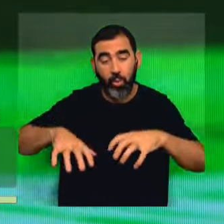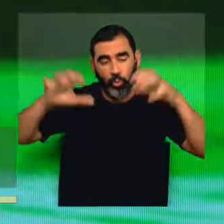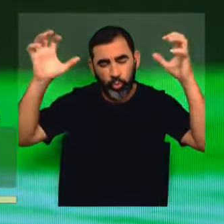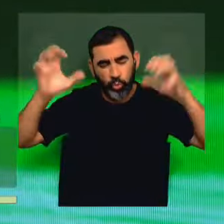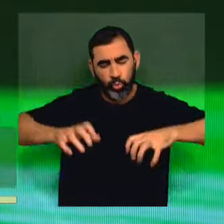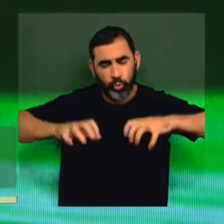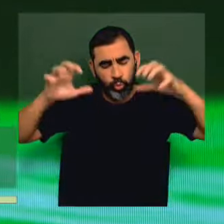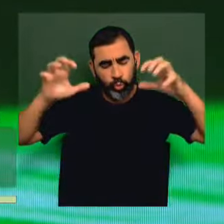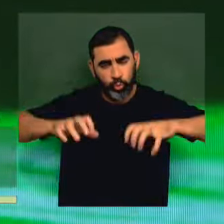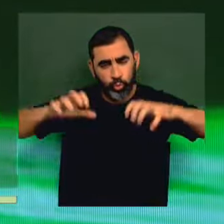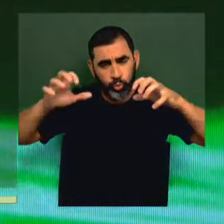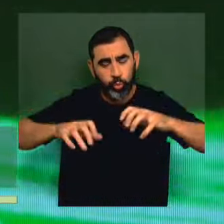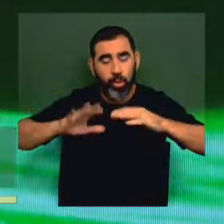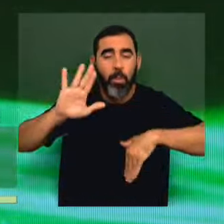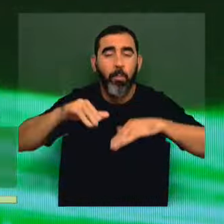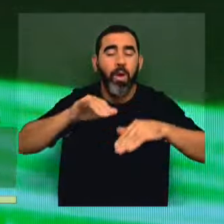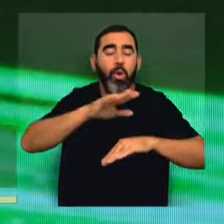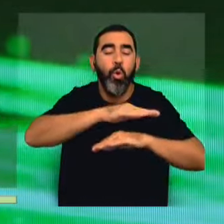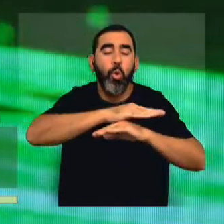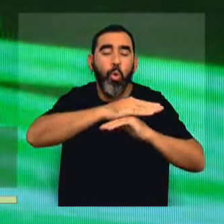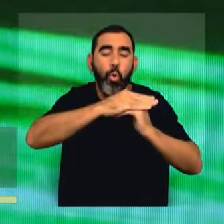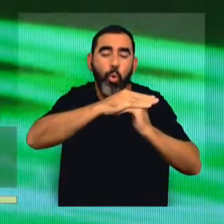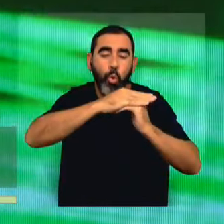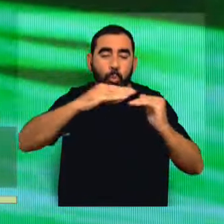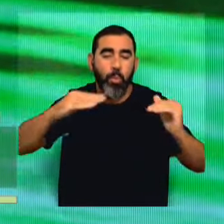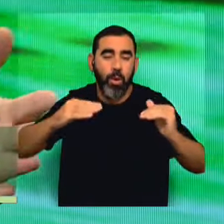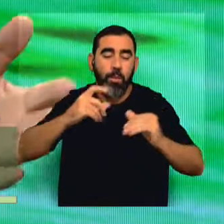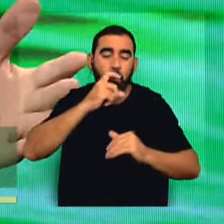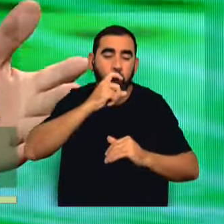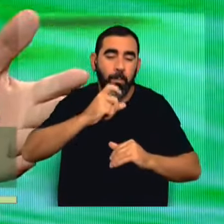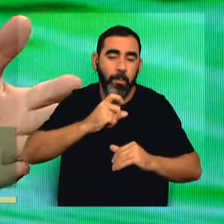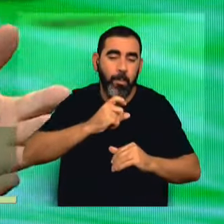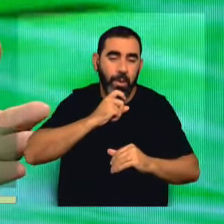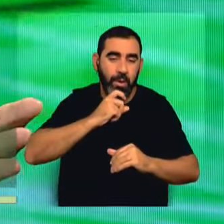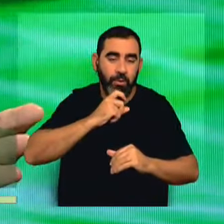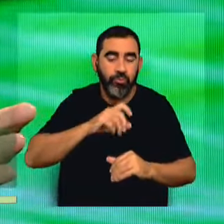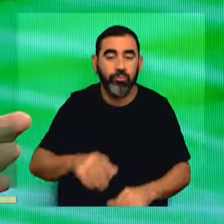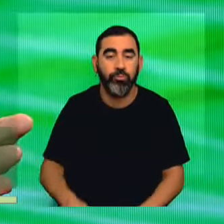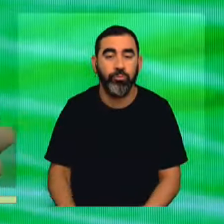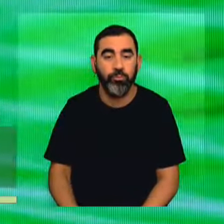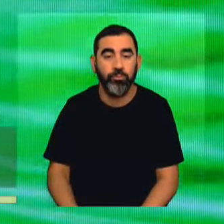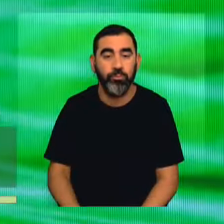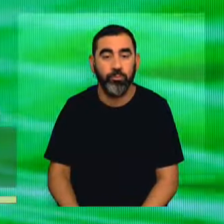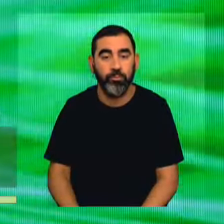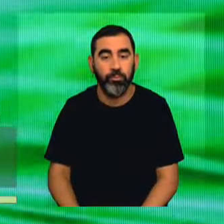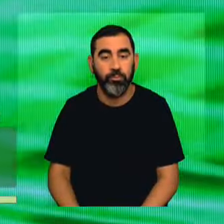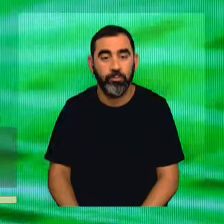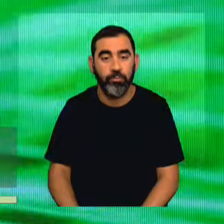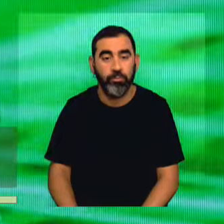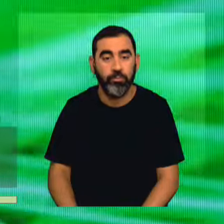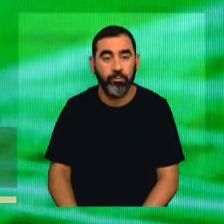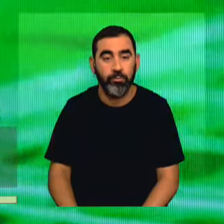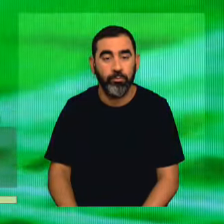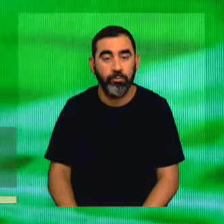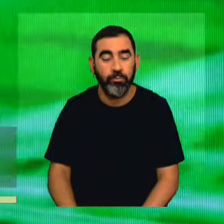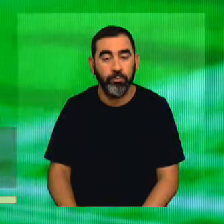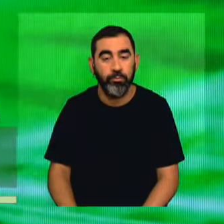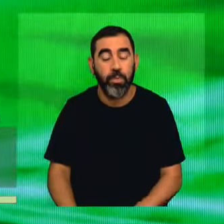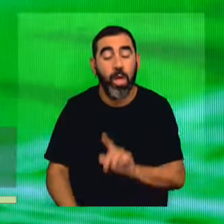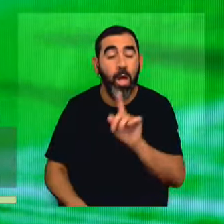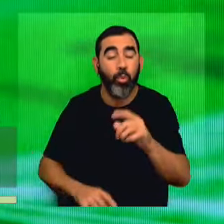realmente muy por encima de lo normal durante marzo los primeros 20 días de marzo sí que en algunos